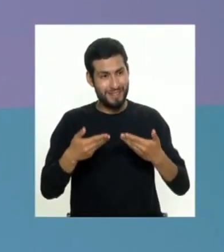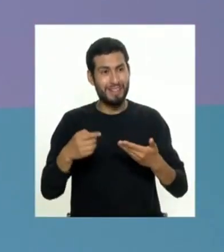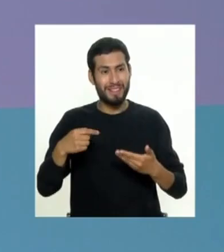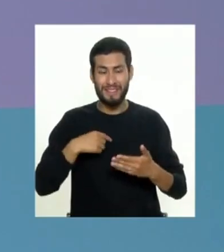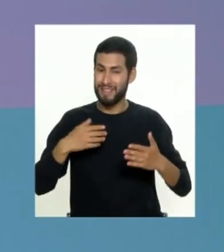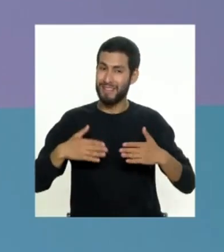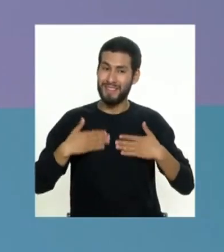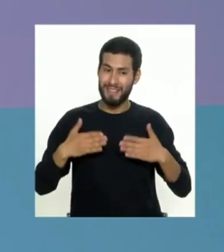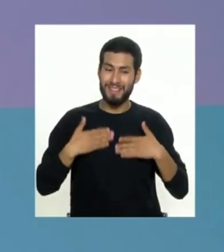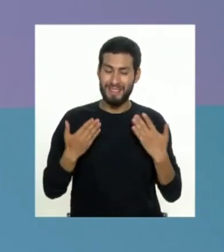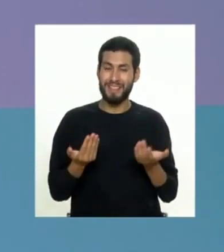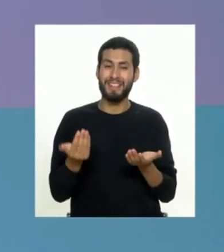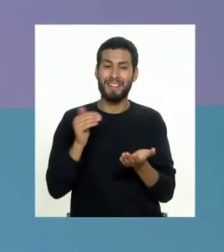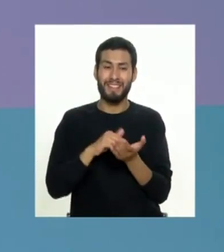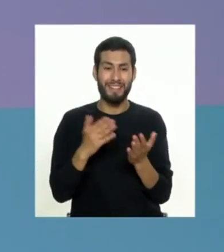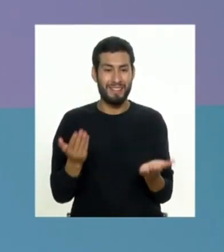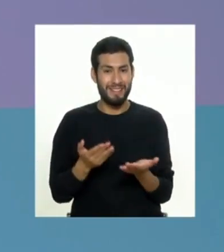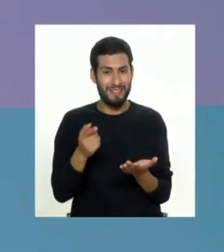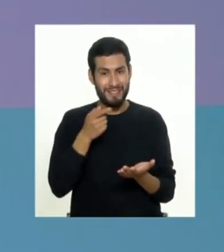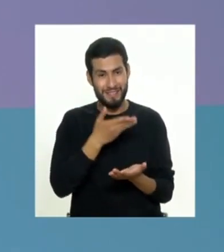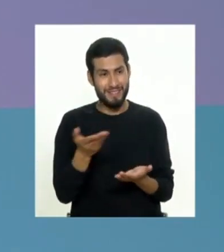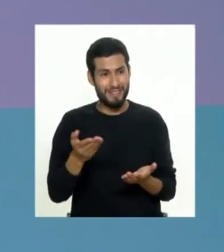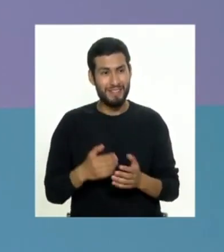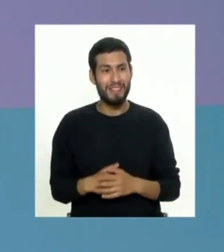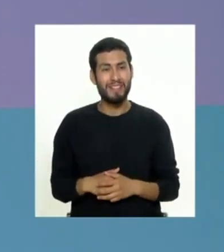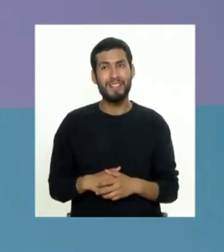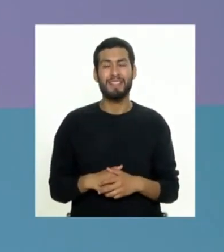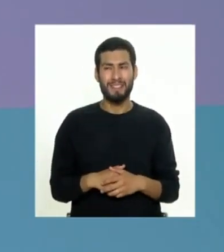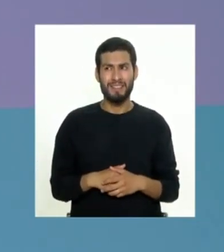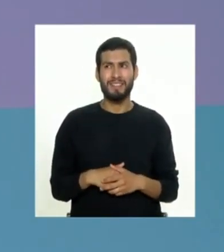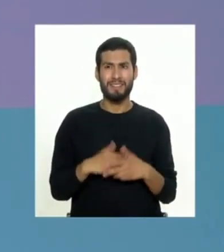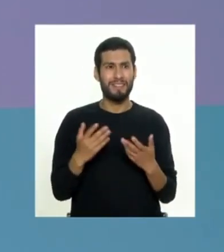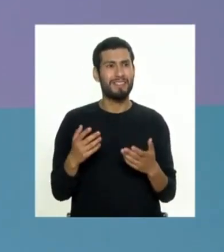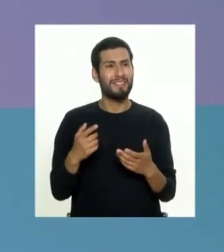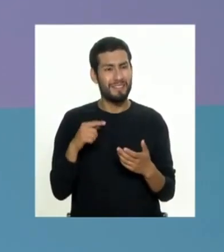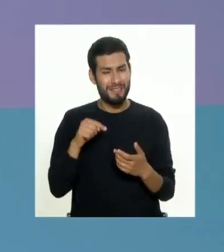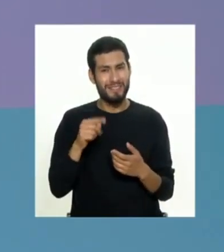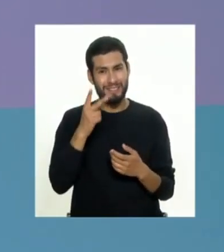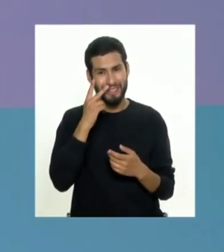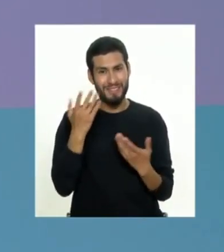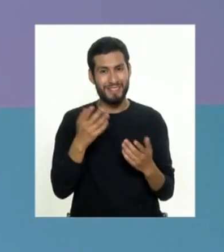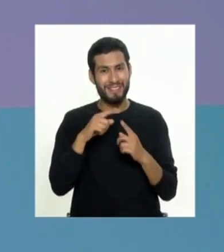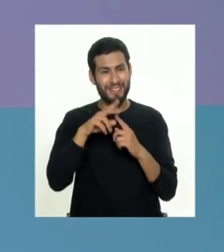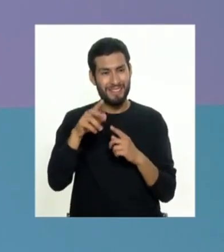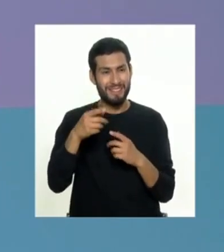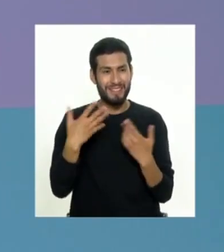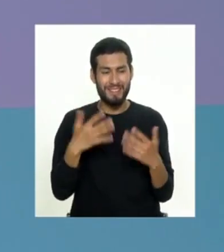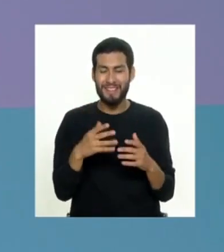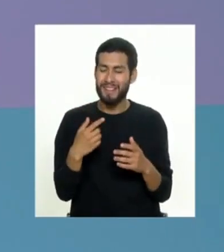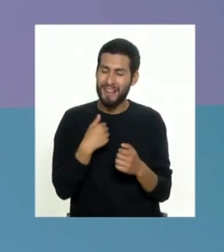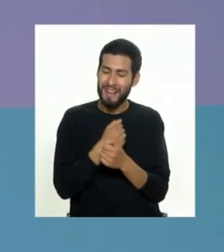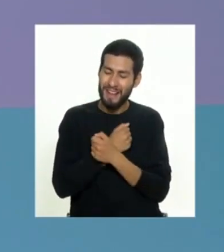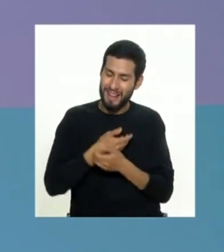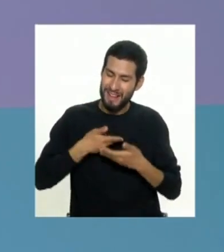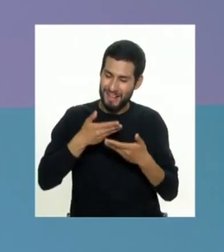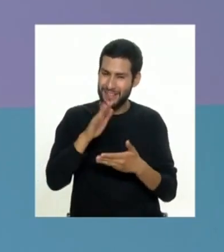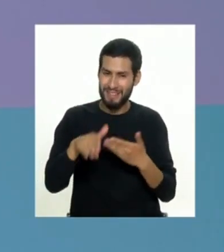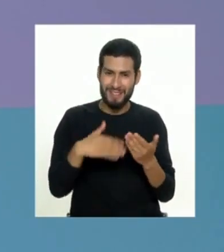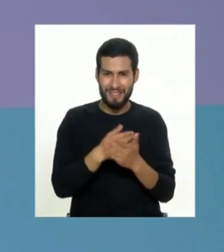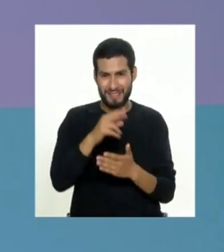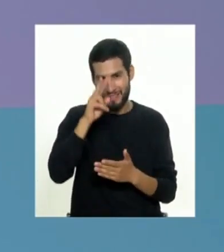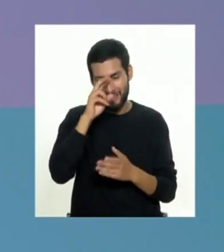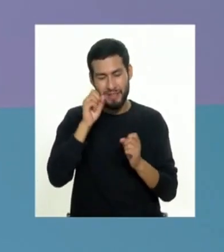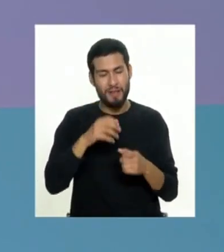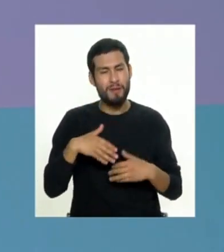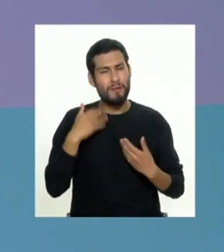muy feliz de estar nuevamente aquí con ustedes. Y qué más, con tu público siempre tan acogedor de todo el Perú, para